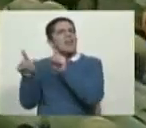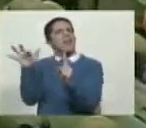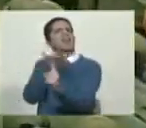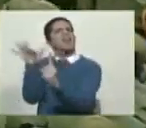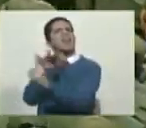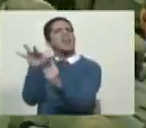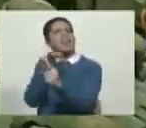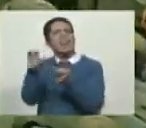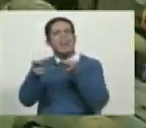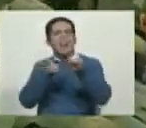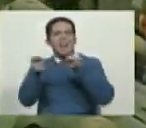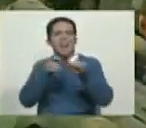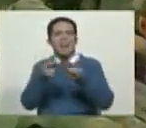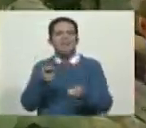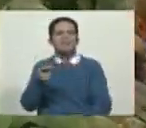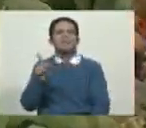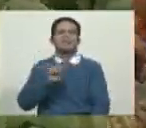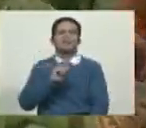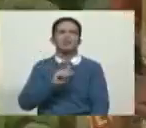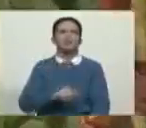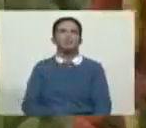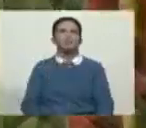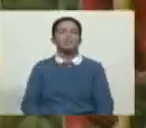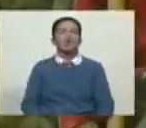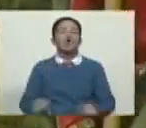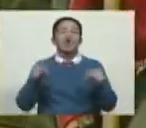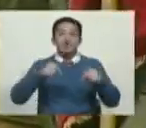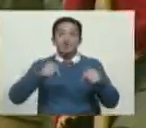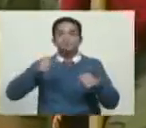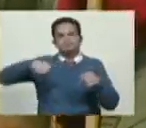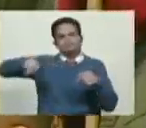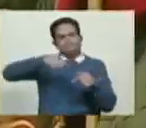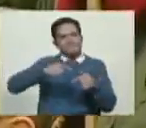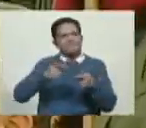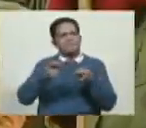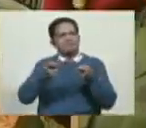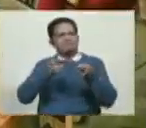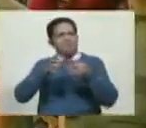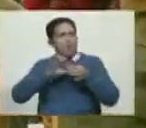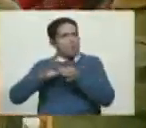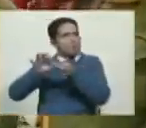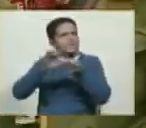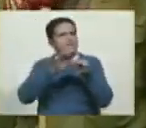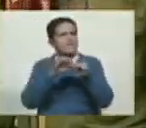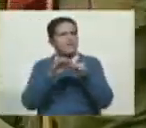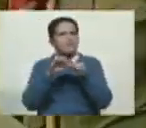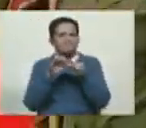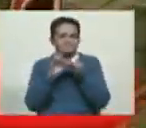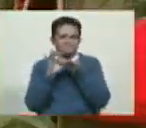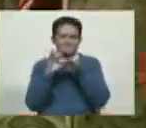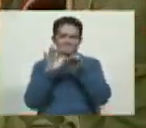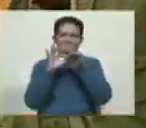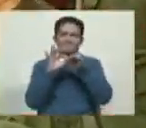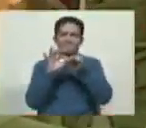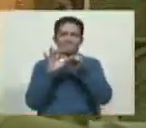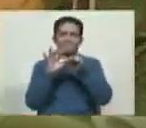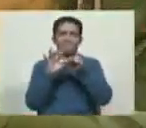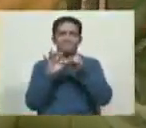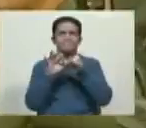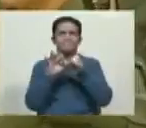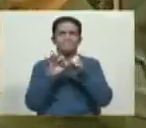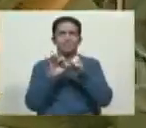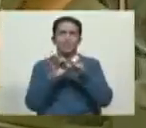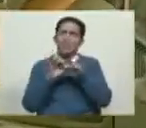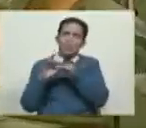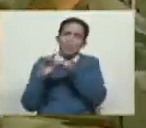y hermanas. Hoy más que nunca tenemos que estar unidos, cerrar filas, unidad